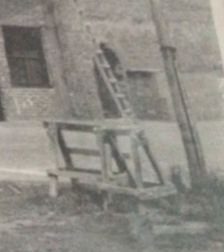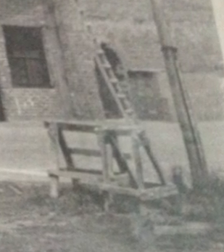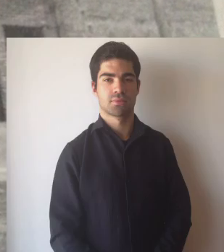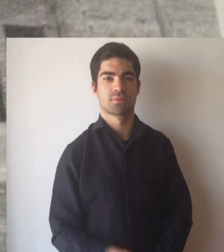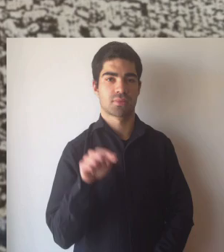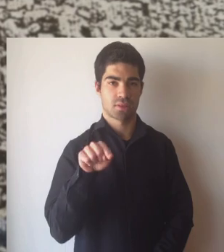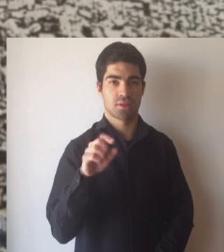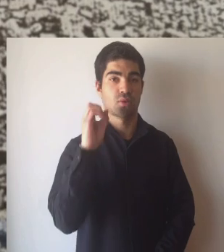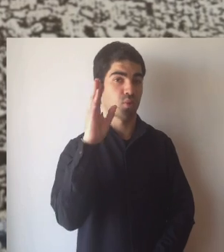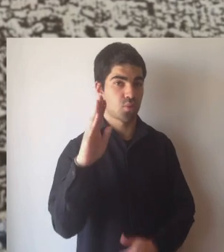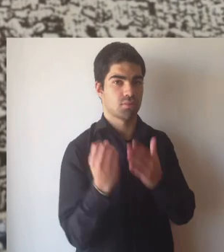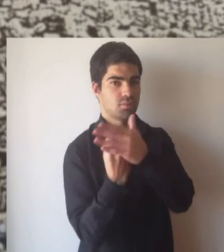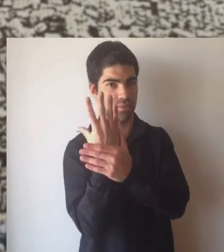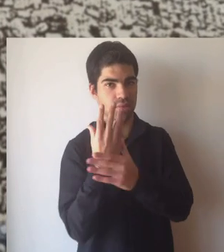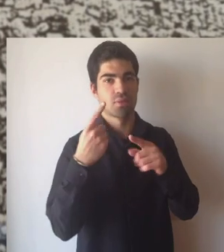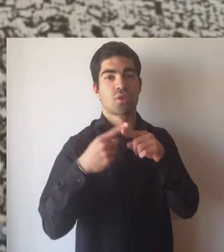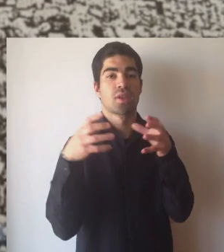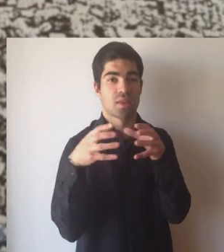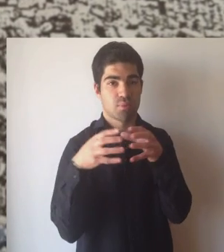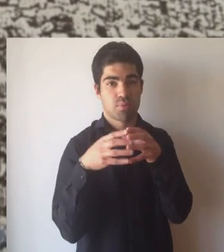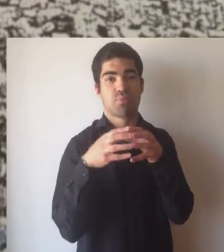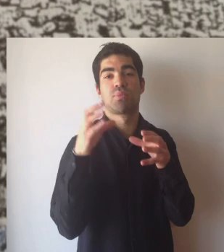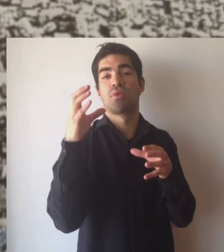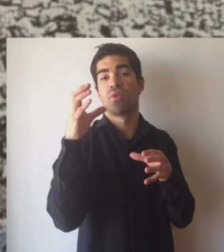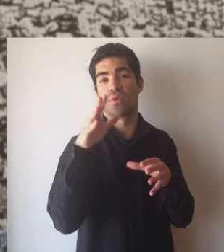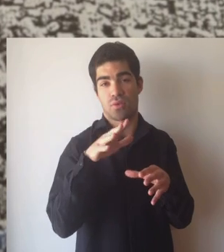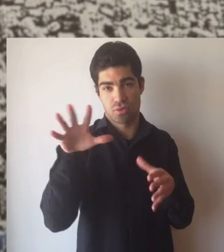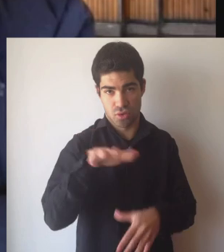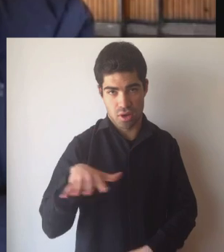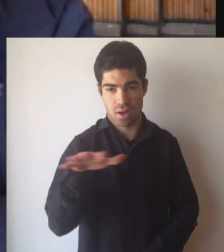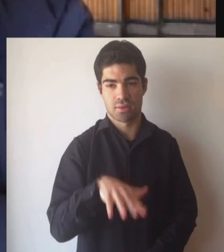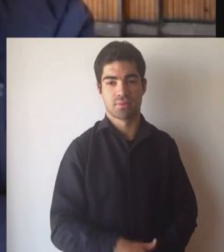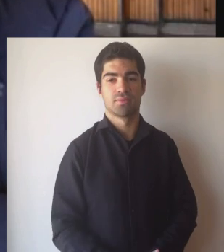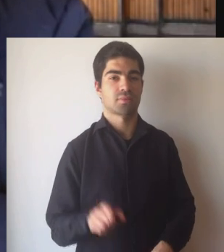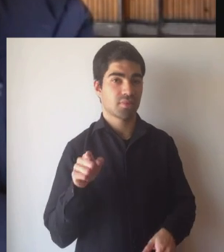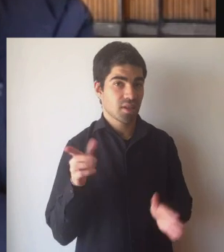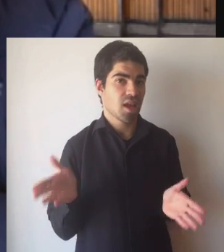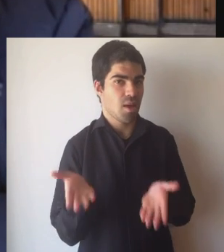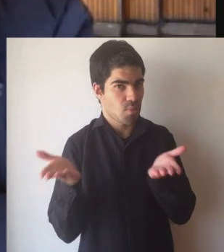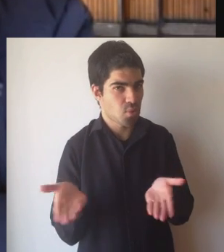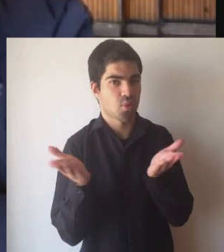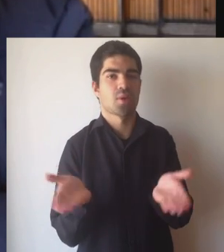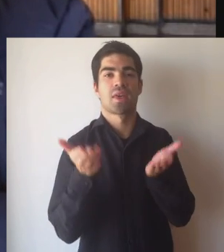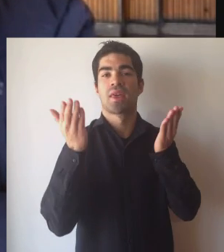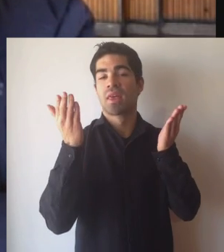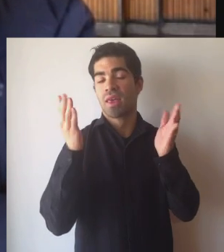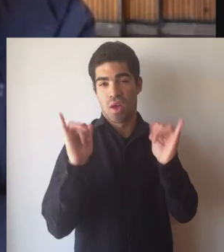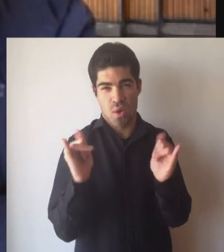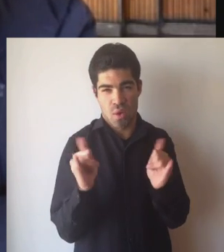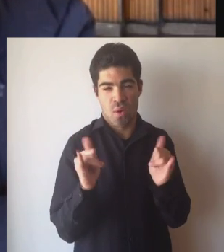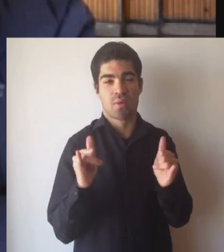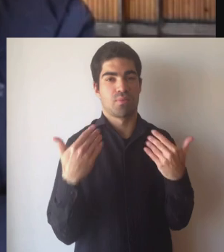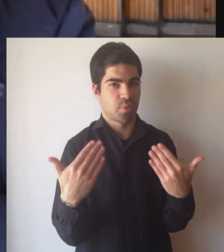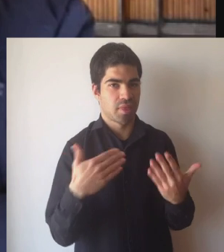Fue un club que se fundó sobre la base de un equipo de fútbol zonal y ese empuje juvenil de aquellos que practicaban la